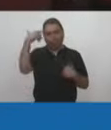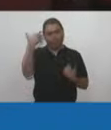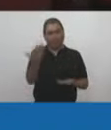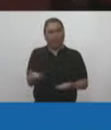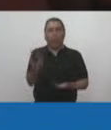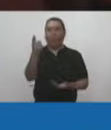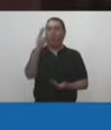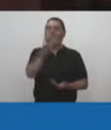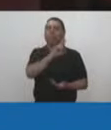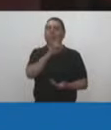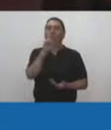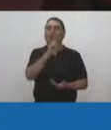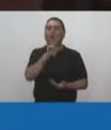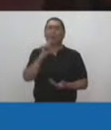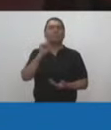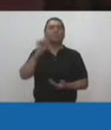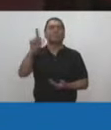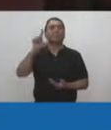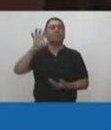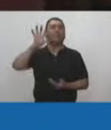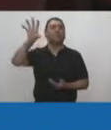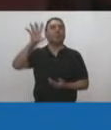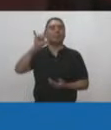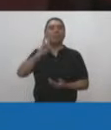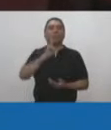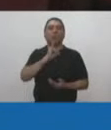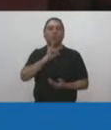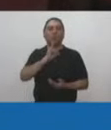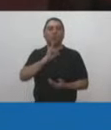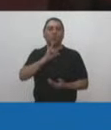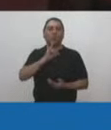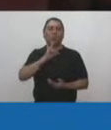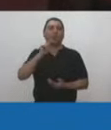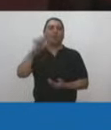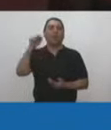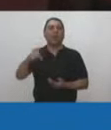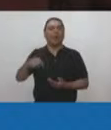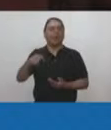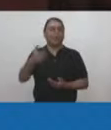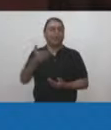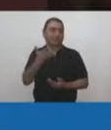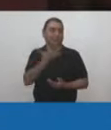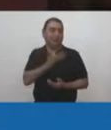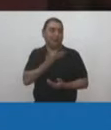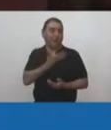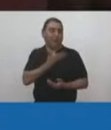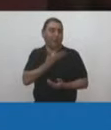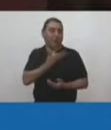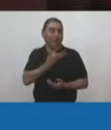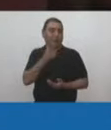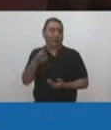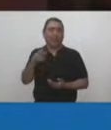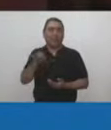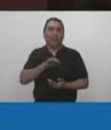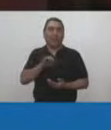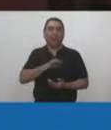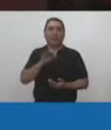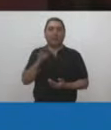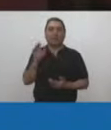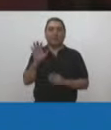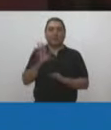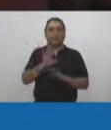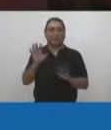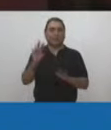estar presente en esa sesión del mes de abril y a partir de ahí hacer lo que creía conveniente, hacerle llegar a la gente y a las organizaciones de